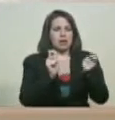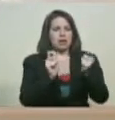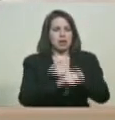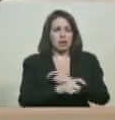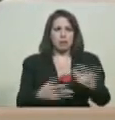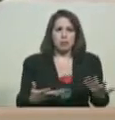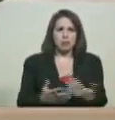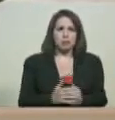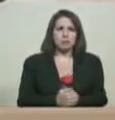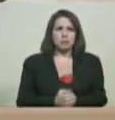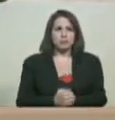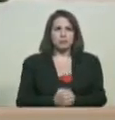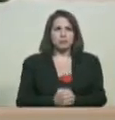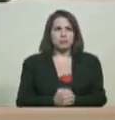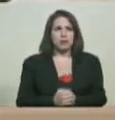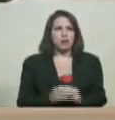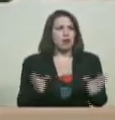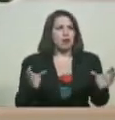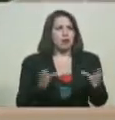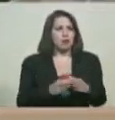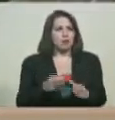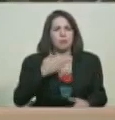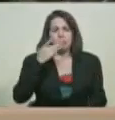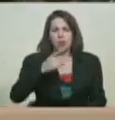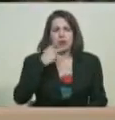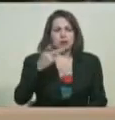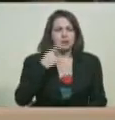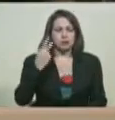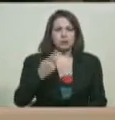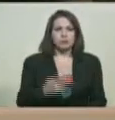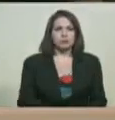gran polo patriótico a los movimientos y partidos políticos